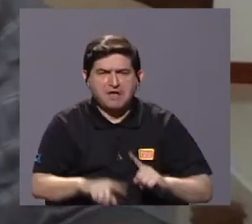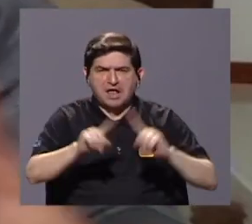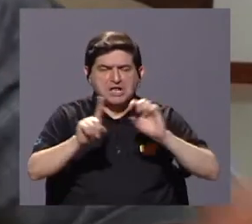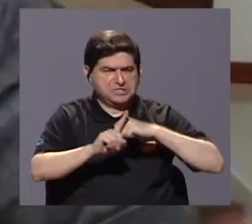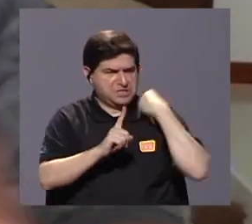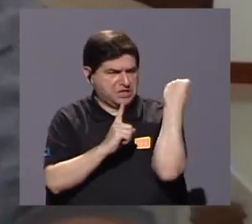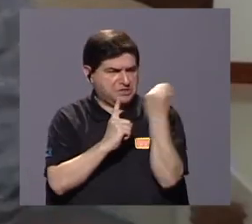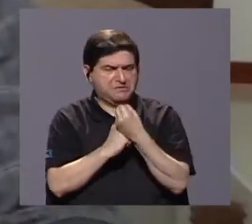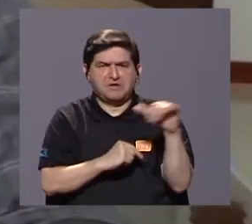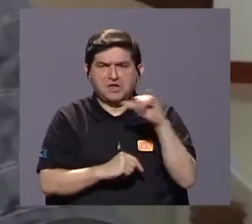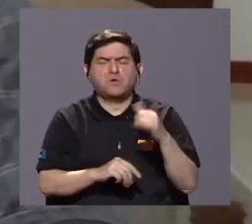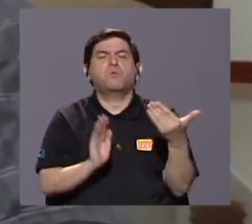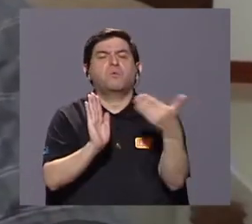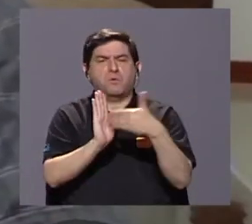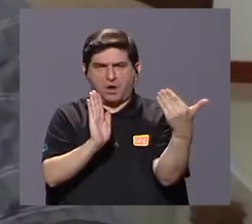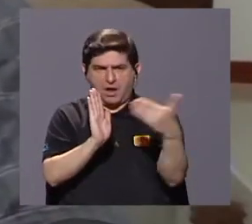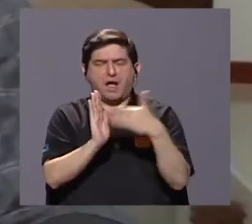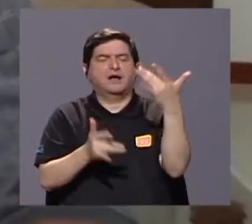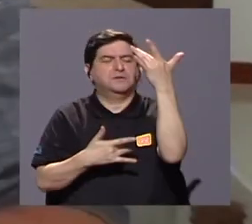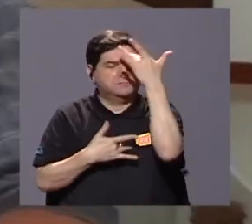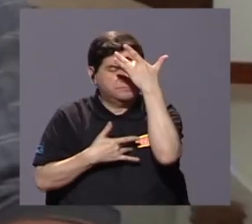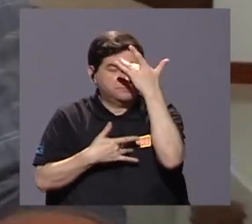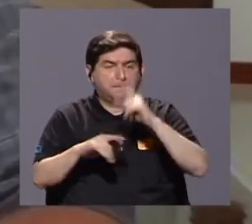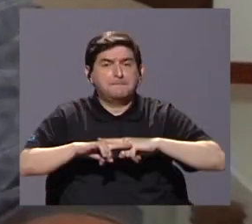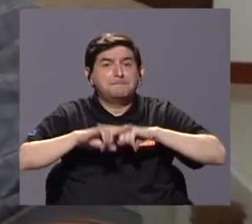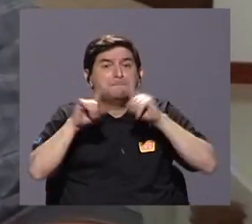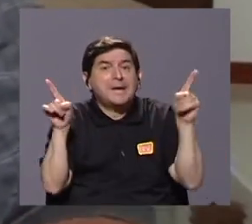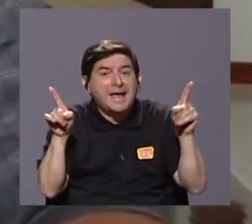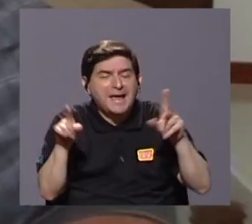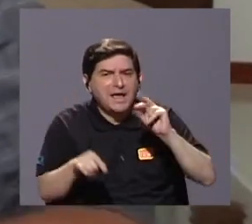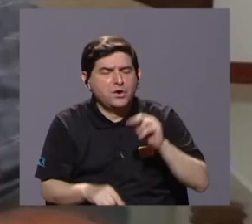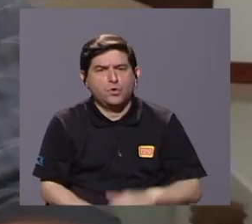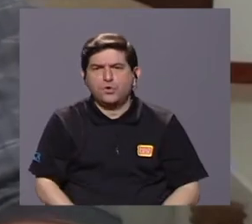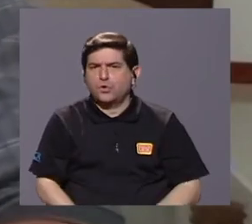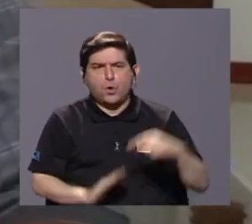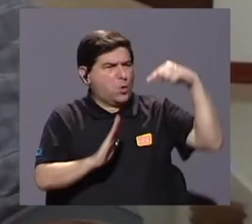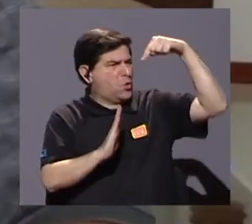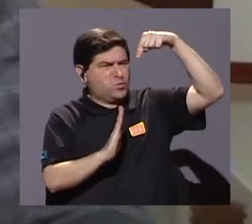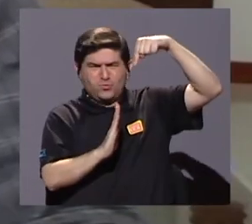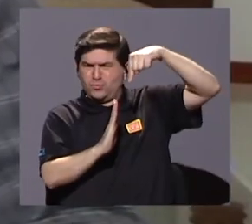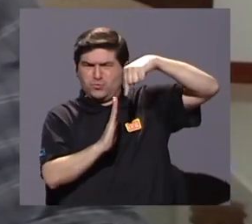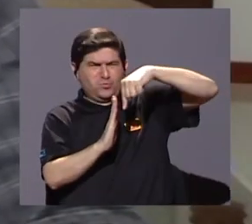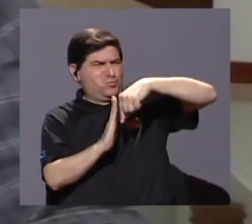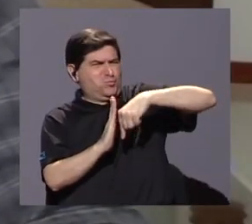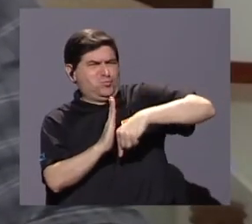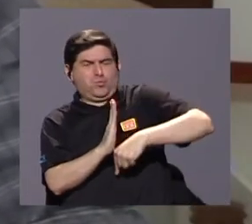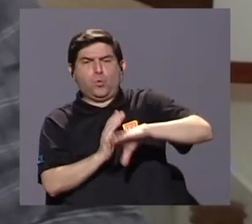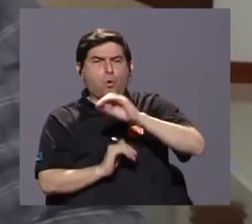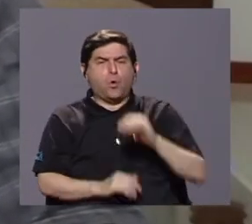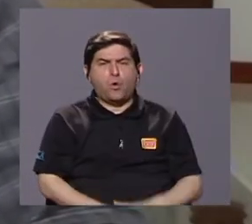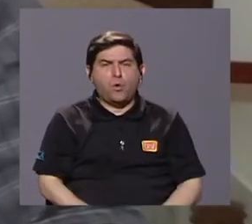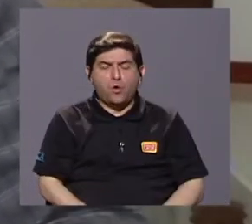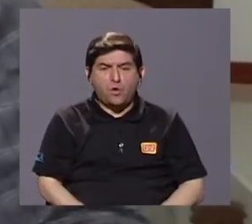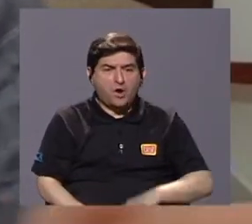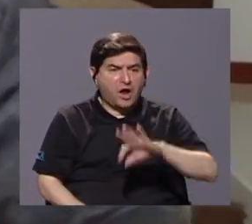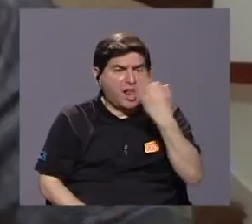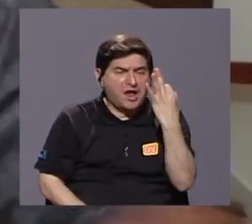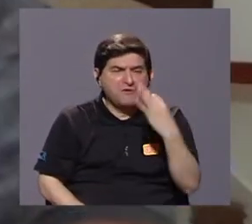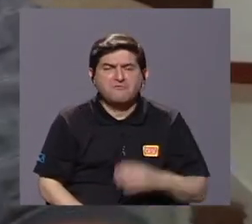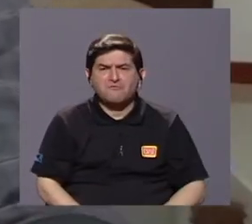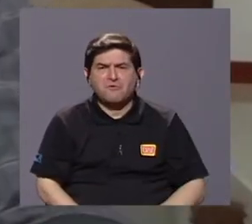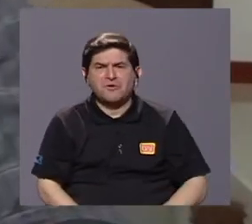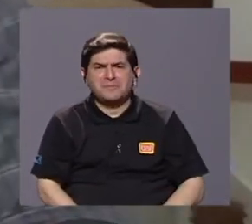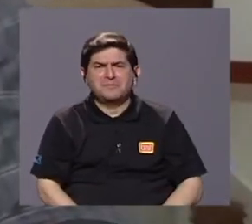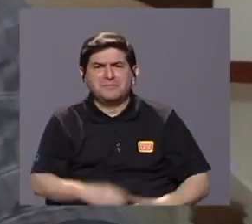condiciones también han sido afectados por la enfermedad, pero no de forma tan severa o en la frecuencia y la gravedad que ha